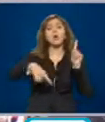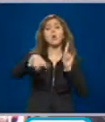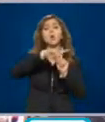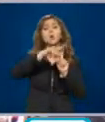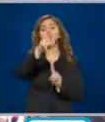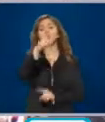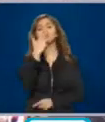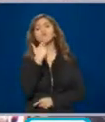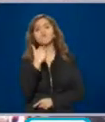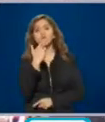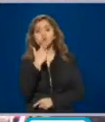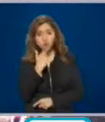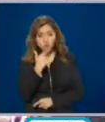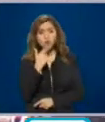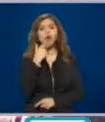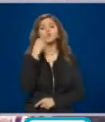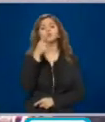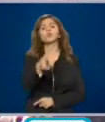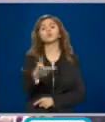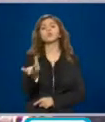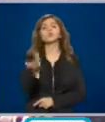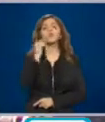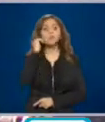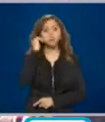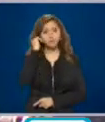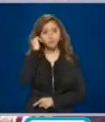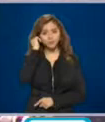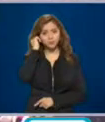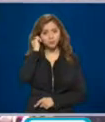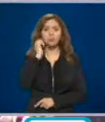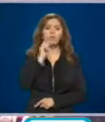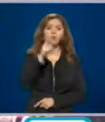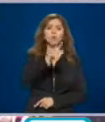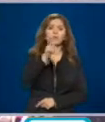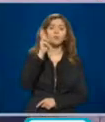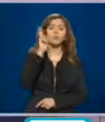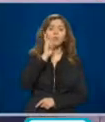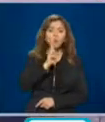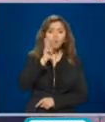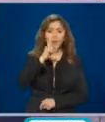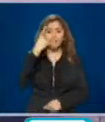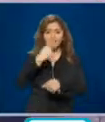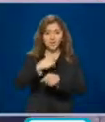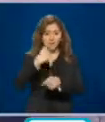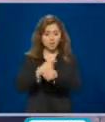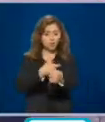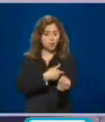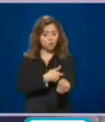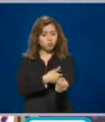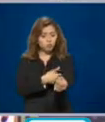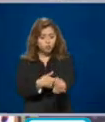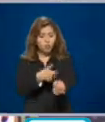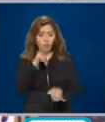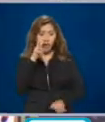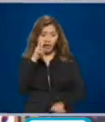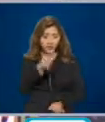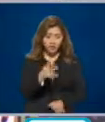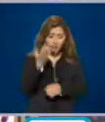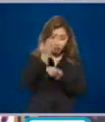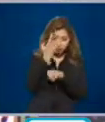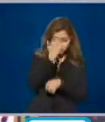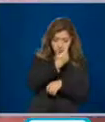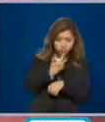Sí. En la cual, pues, van, las hacen, primero toman una muestra para ver si no